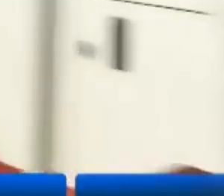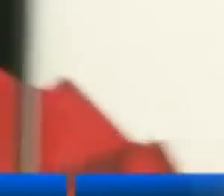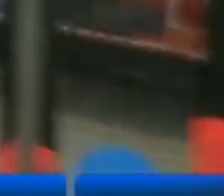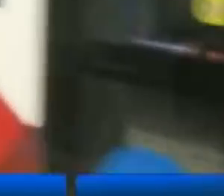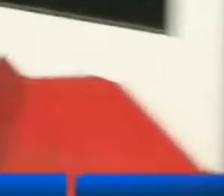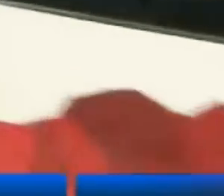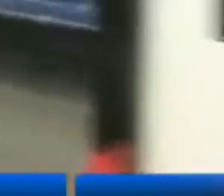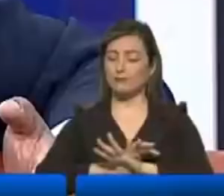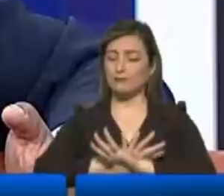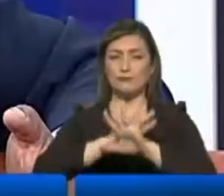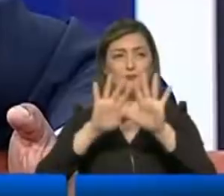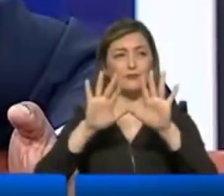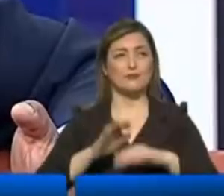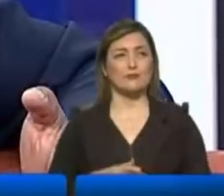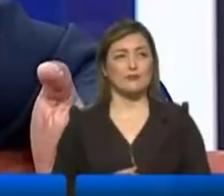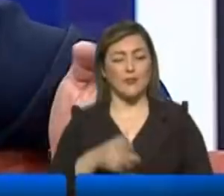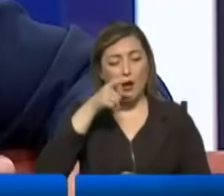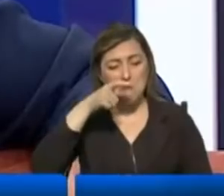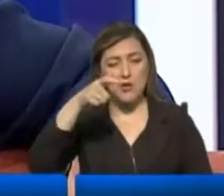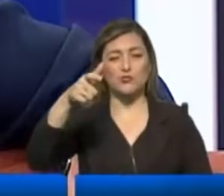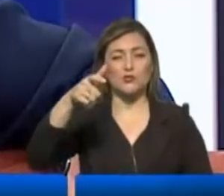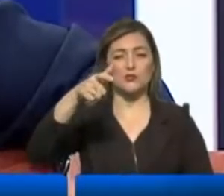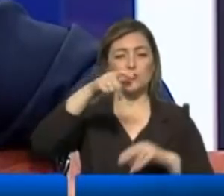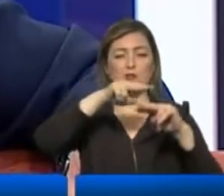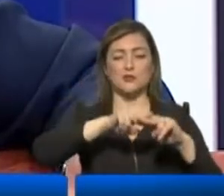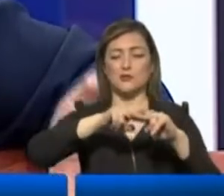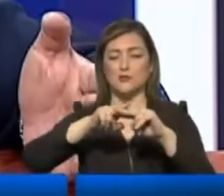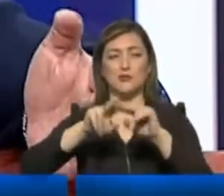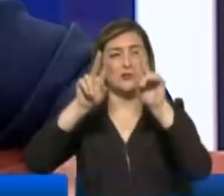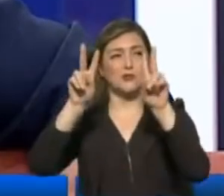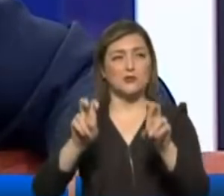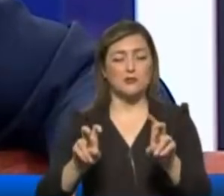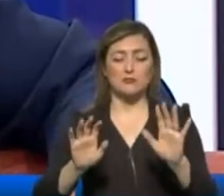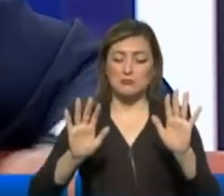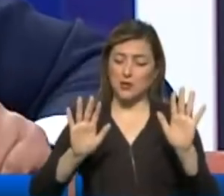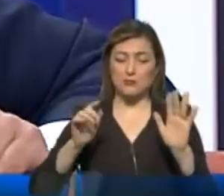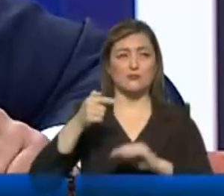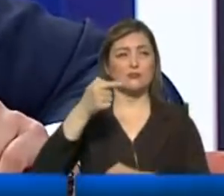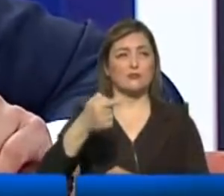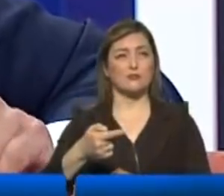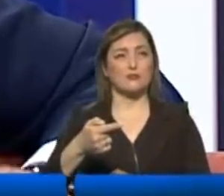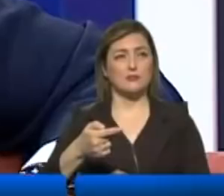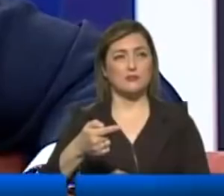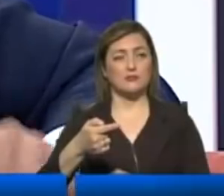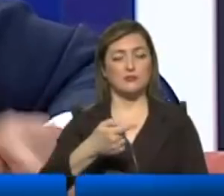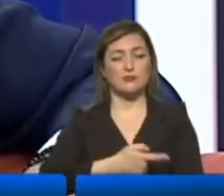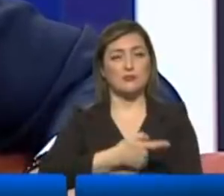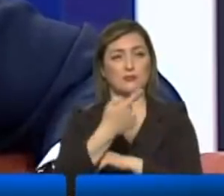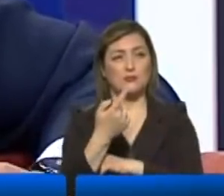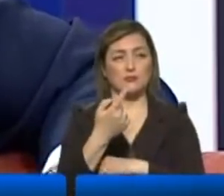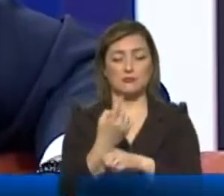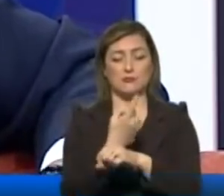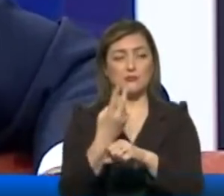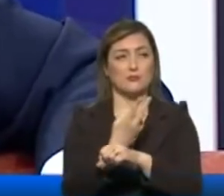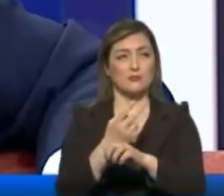sobre la situación del metro. Las vedurías están revisando algunos temas y espero que en los próximos días o